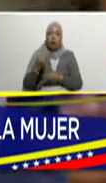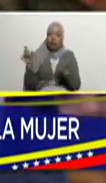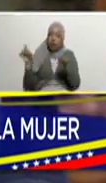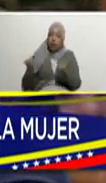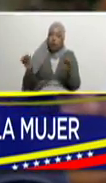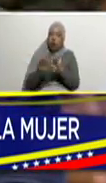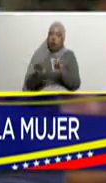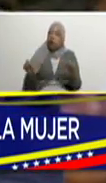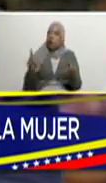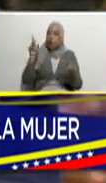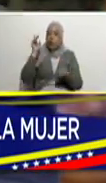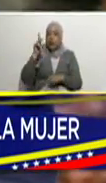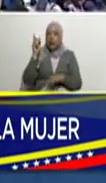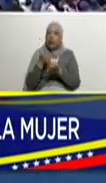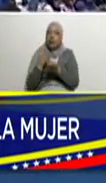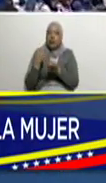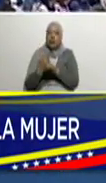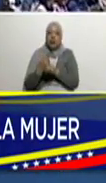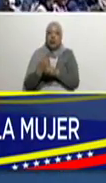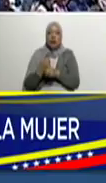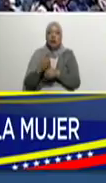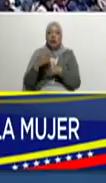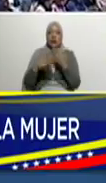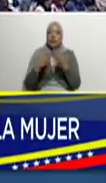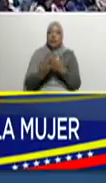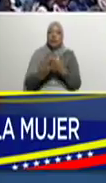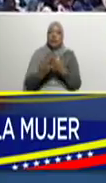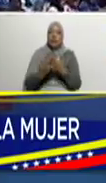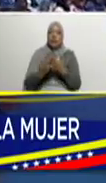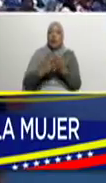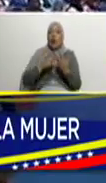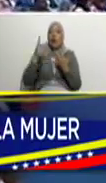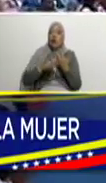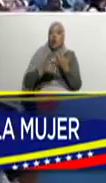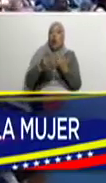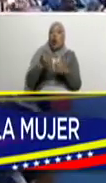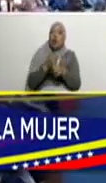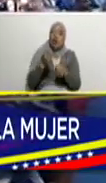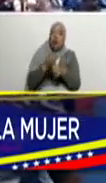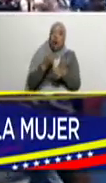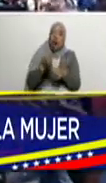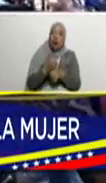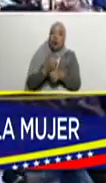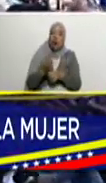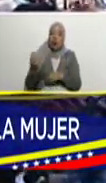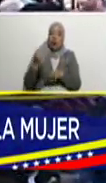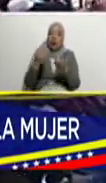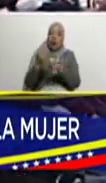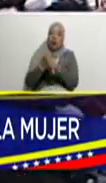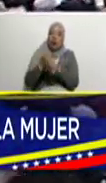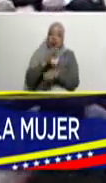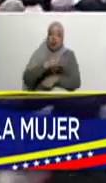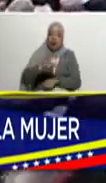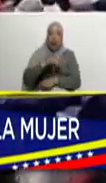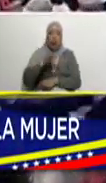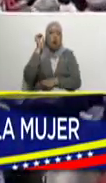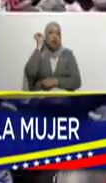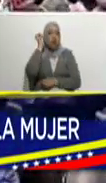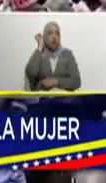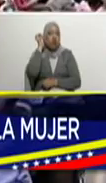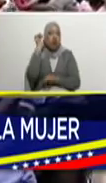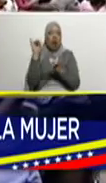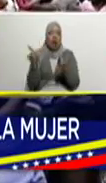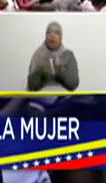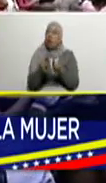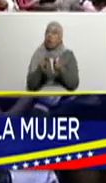en ocupaciones productivas, la construcción de unidades currículos y los distintos programas que venimos trabajando de la mano del Ministerio de la Mujer, de